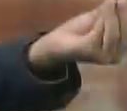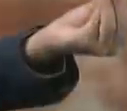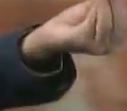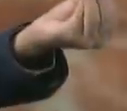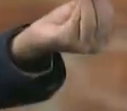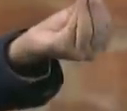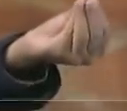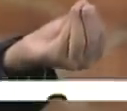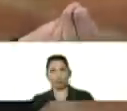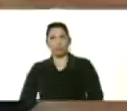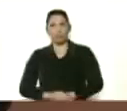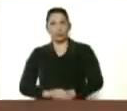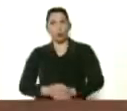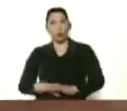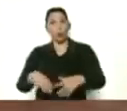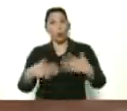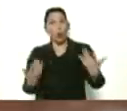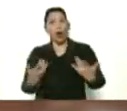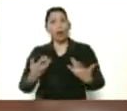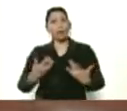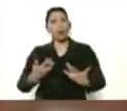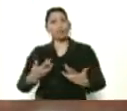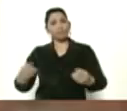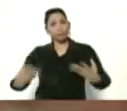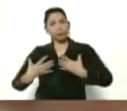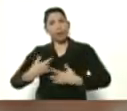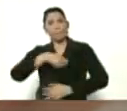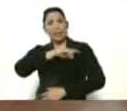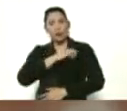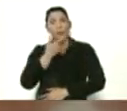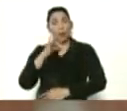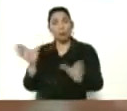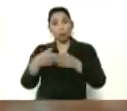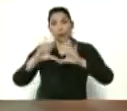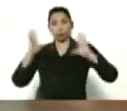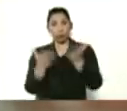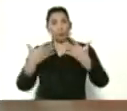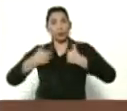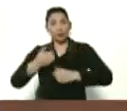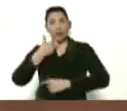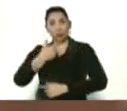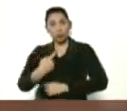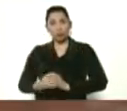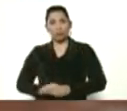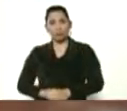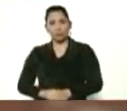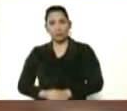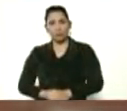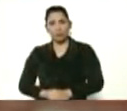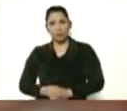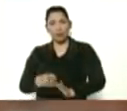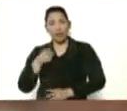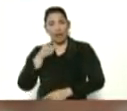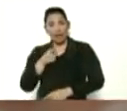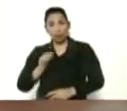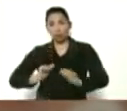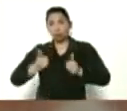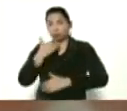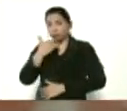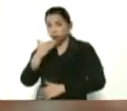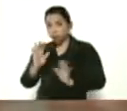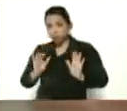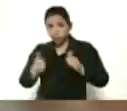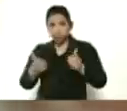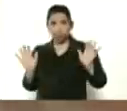epidemia de la gripe española. Cuando la Organización Mundial de la Salud dice, esto apenas está comenzando,